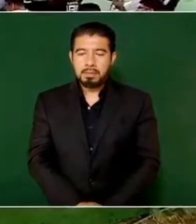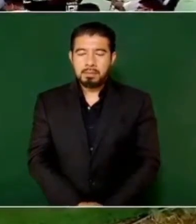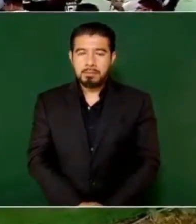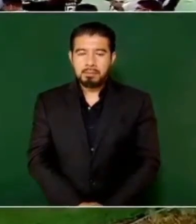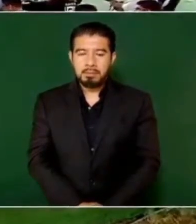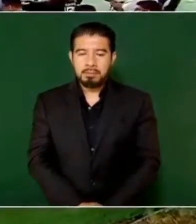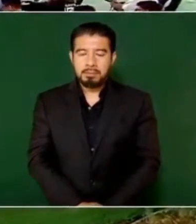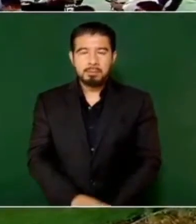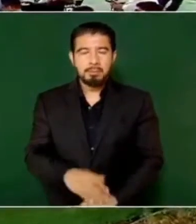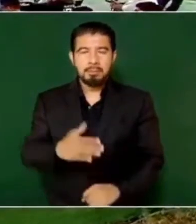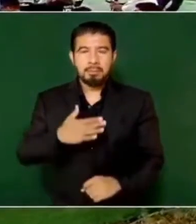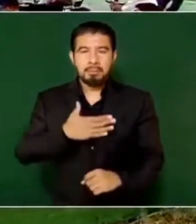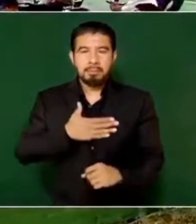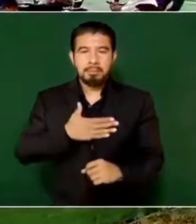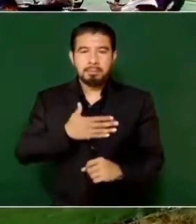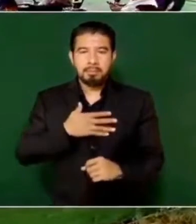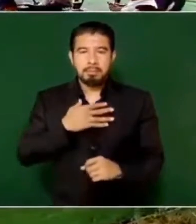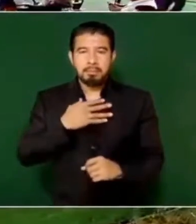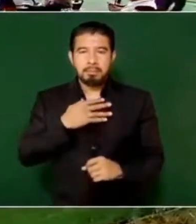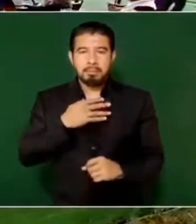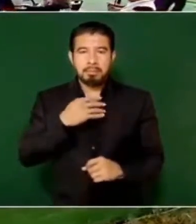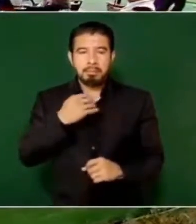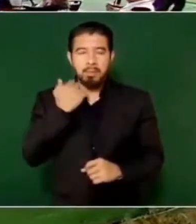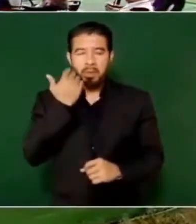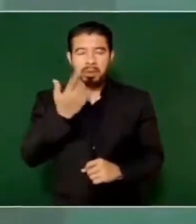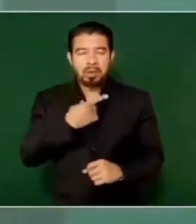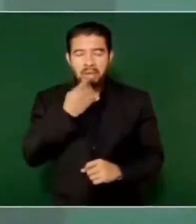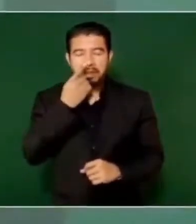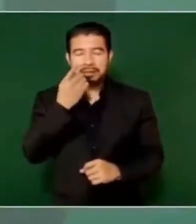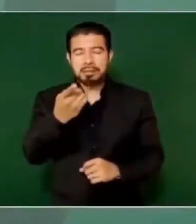no quiero usar la palabra reto.